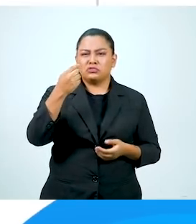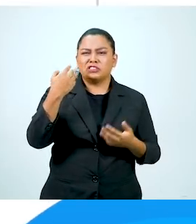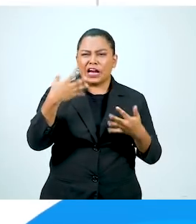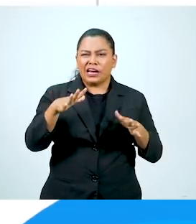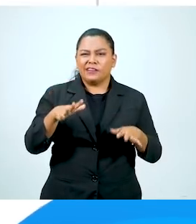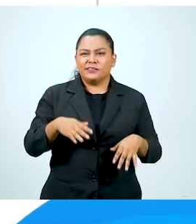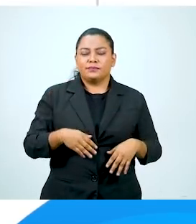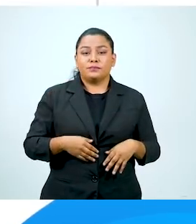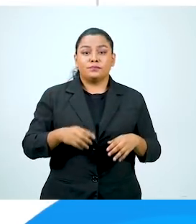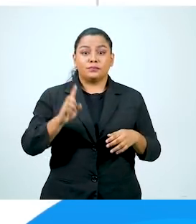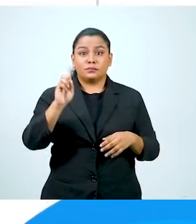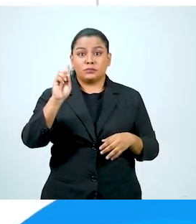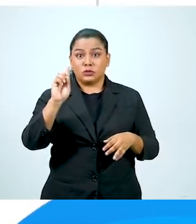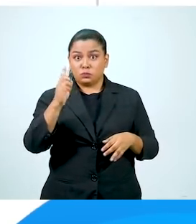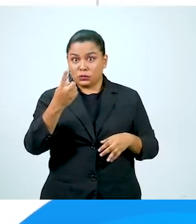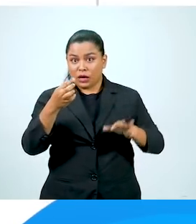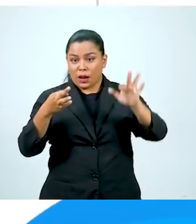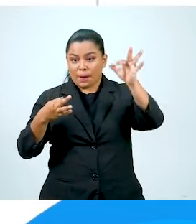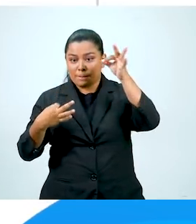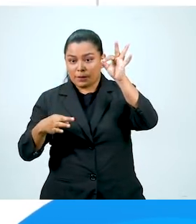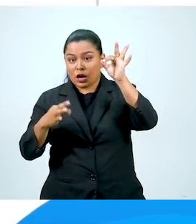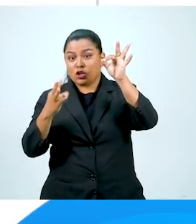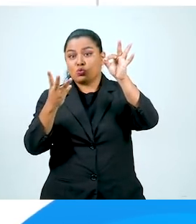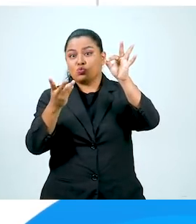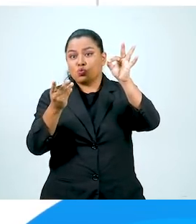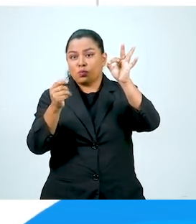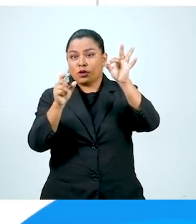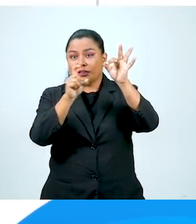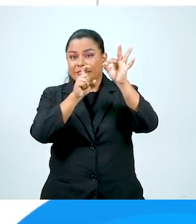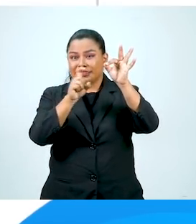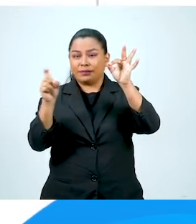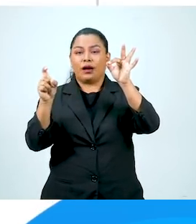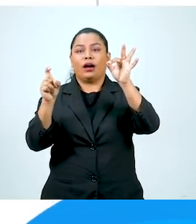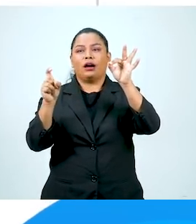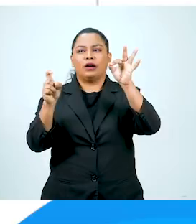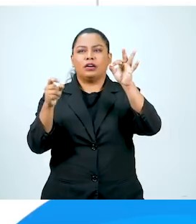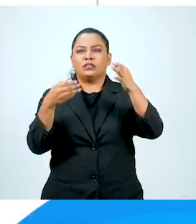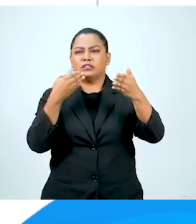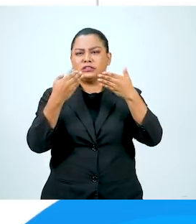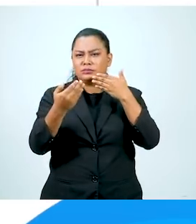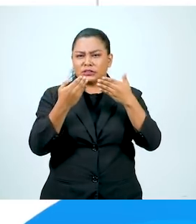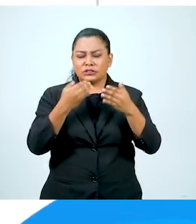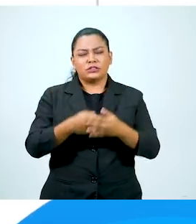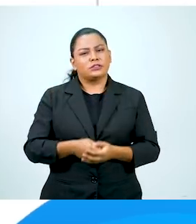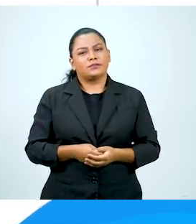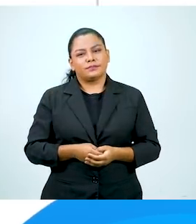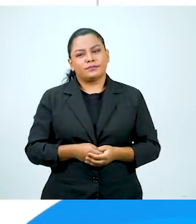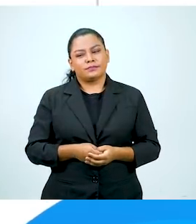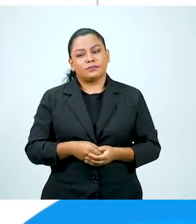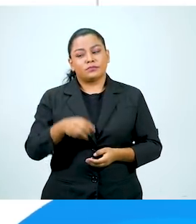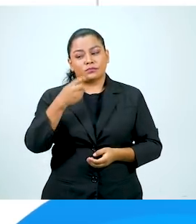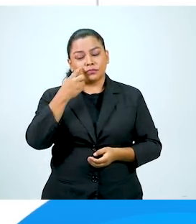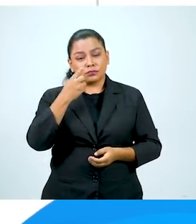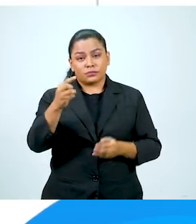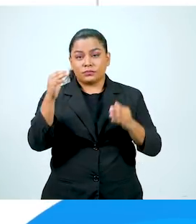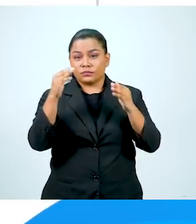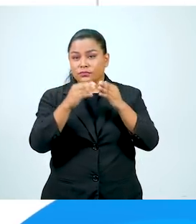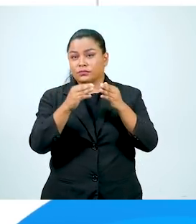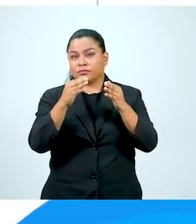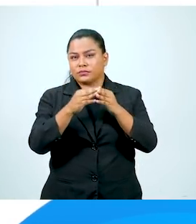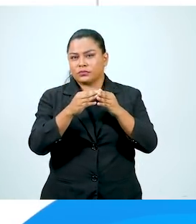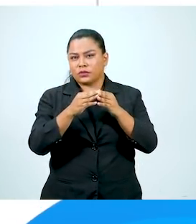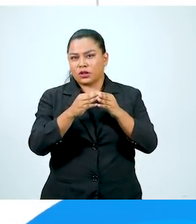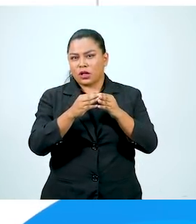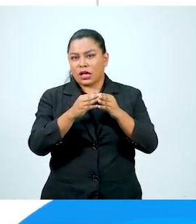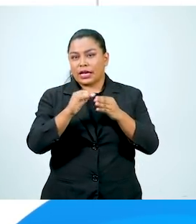en la primera página se indica el número de la semana a la que corresponden las orientaciones. Vamos a tener